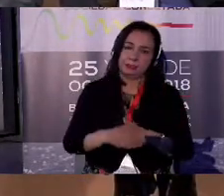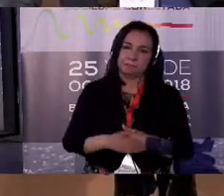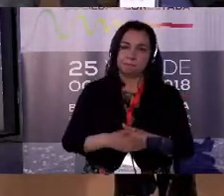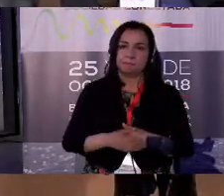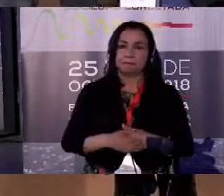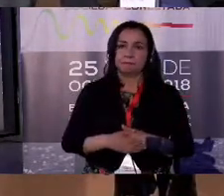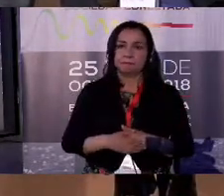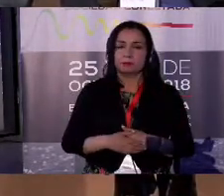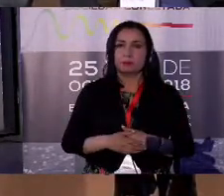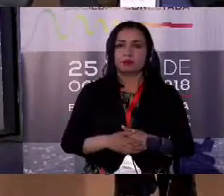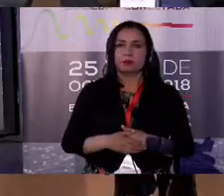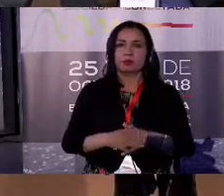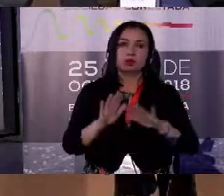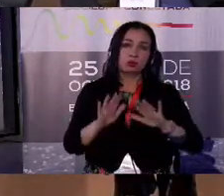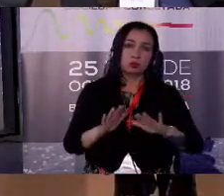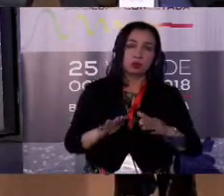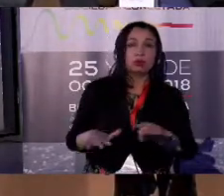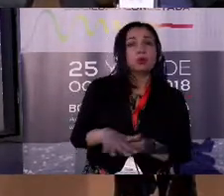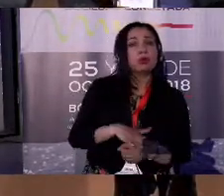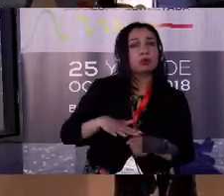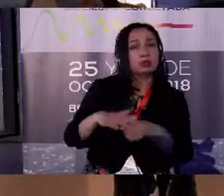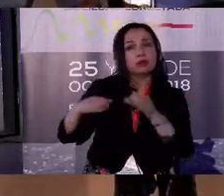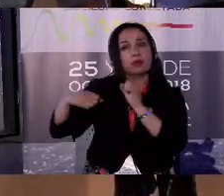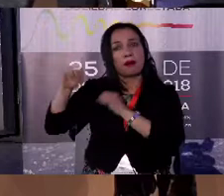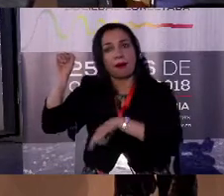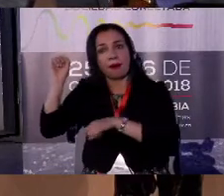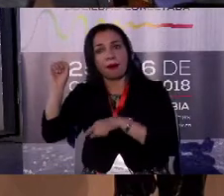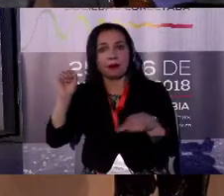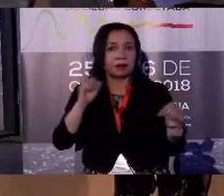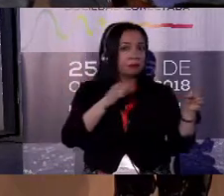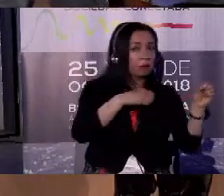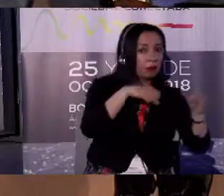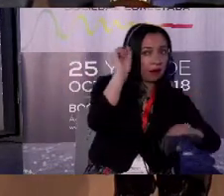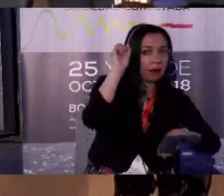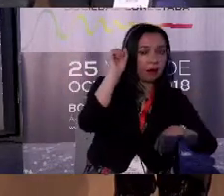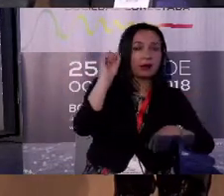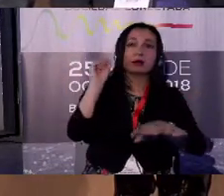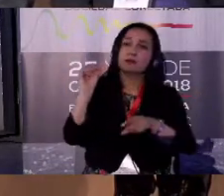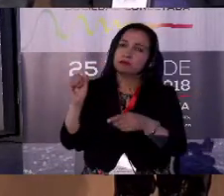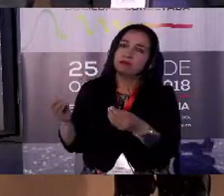Claramente es una situación gana-gana. ¿Usted tiene algo más para aportar, ustedes?